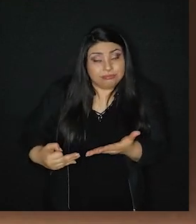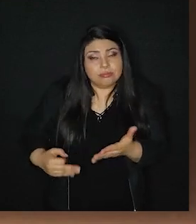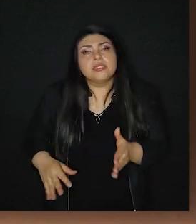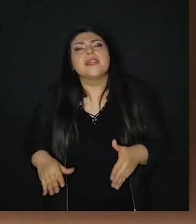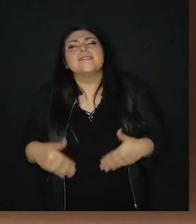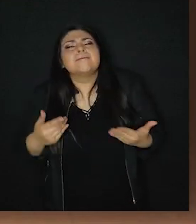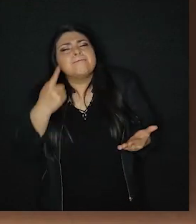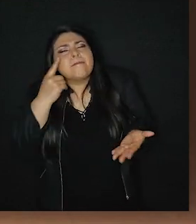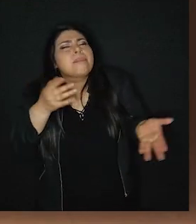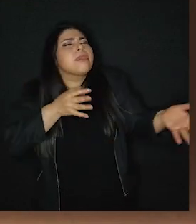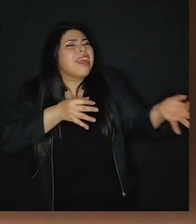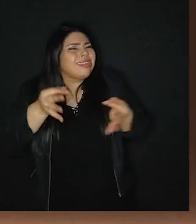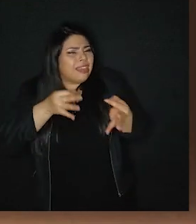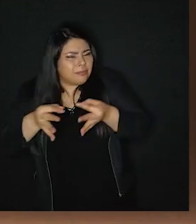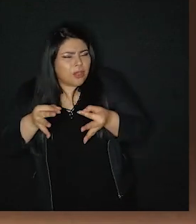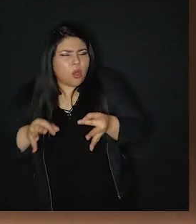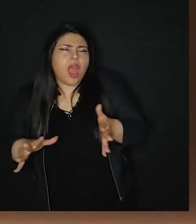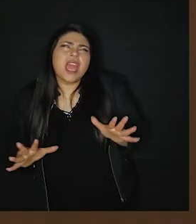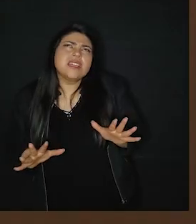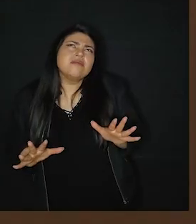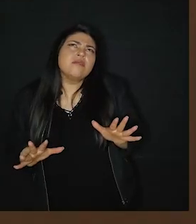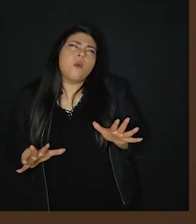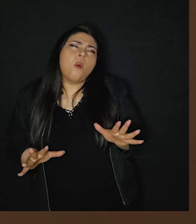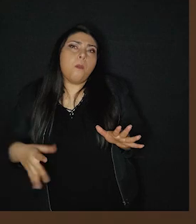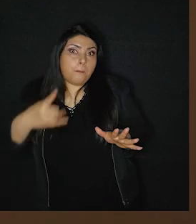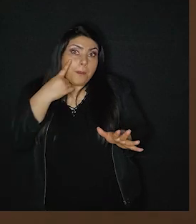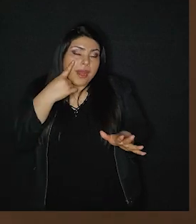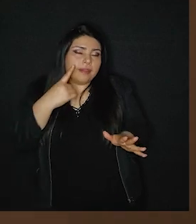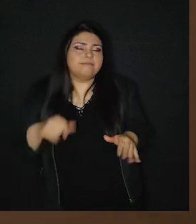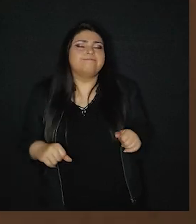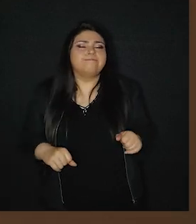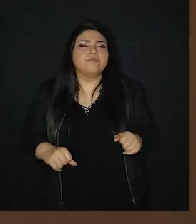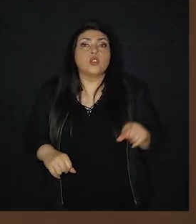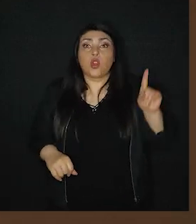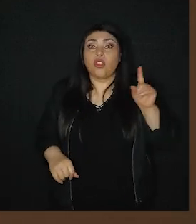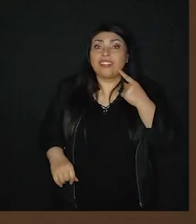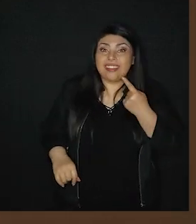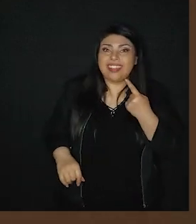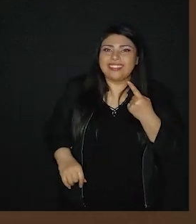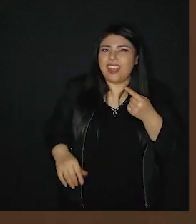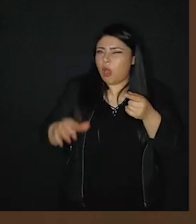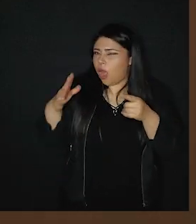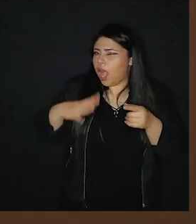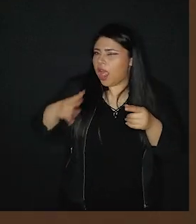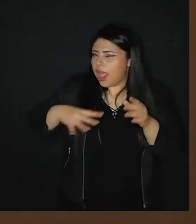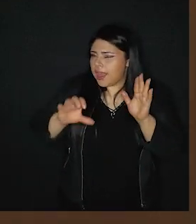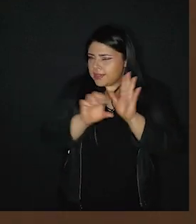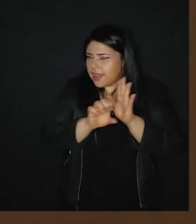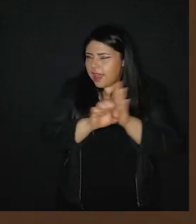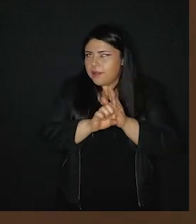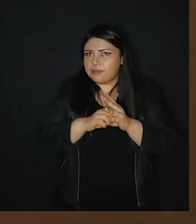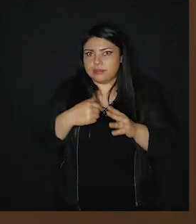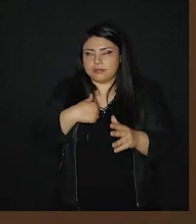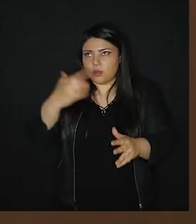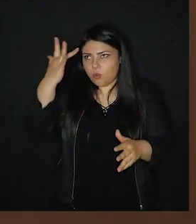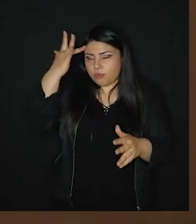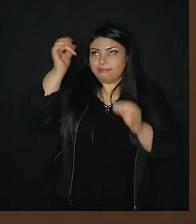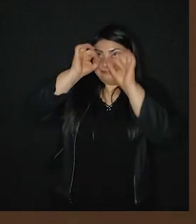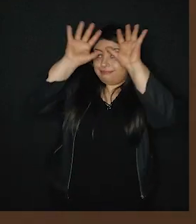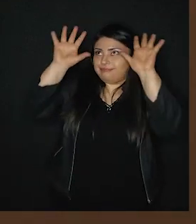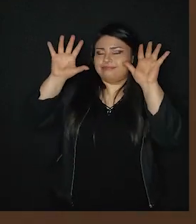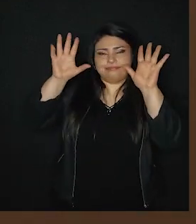y es como como que si morara eso es lo que trajo el estudioso el ejemplo que trajo Claridad a mi mente